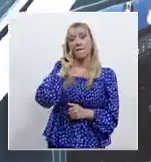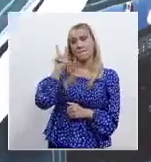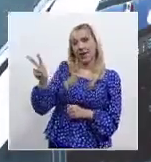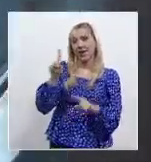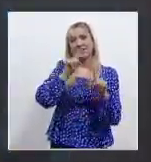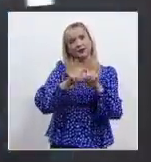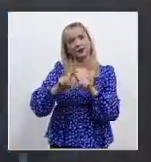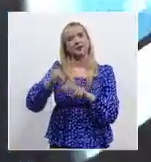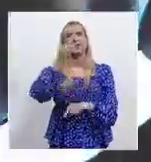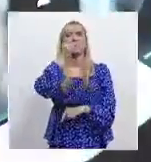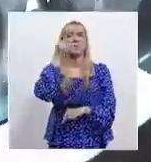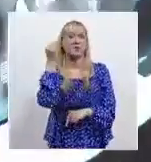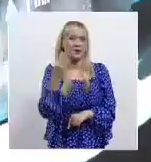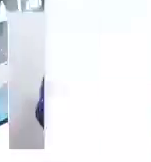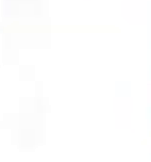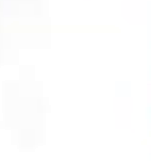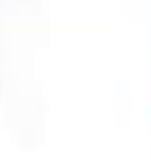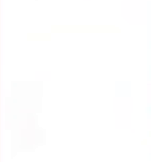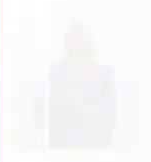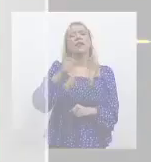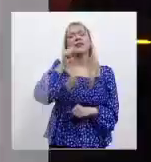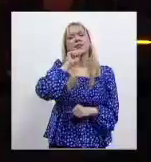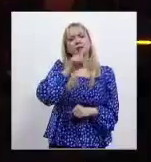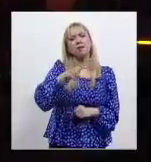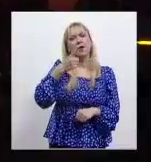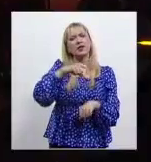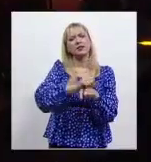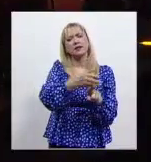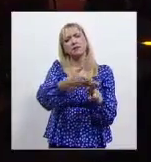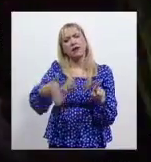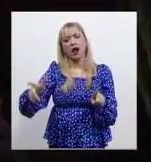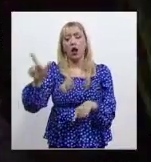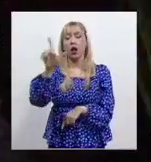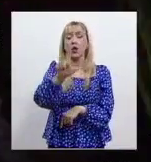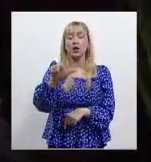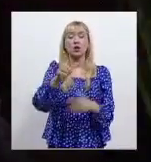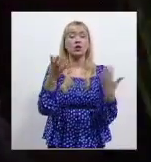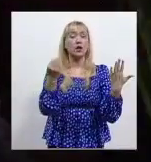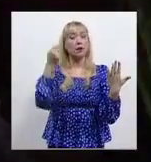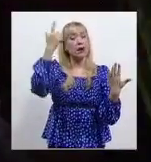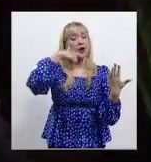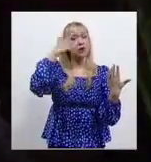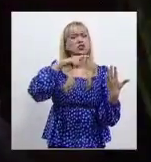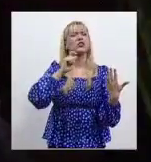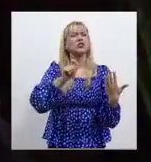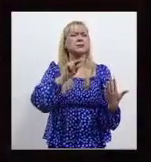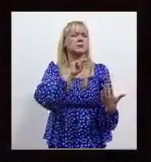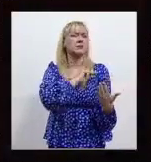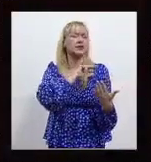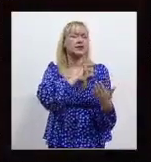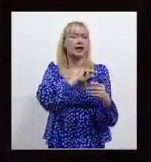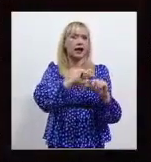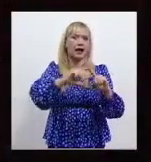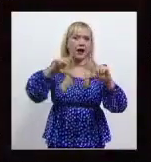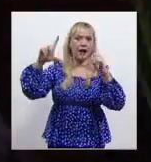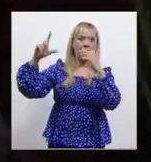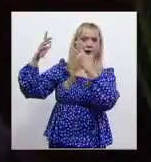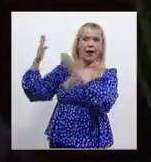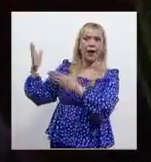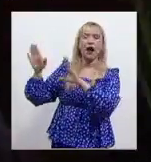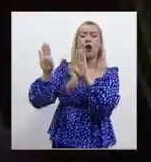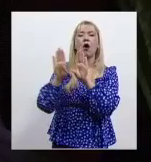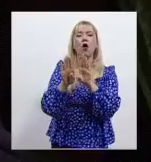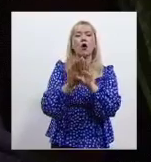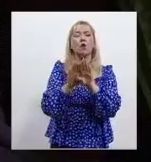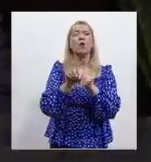de nuestra señal. Y en los estrenos de esta semana, este lunes a las 9 de la noche no se pierde el especial sobre la biografía judicial del